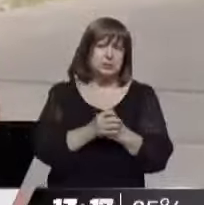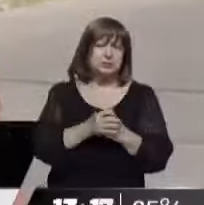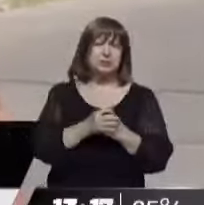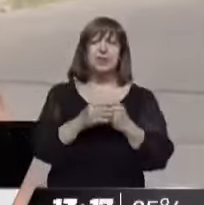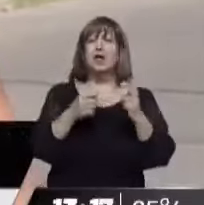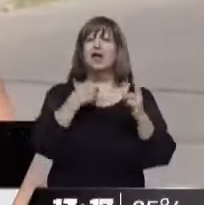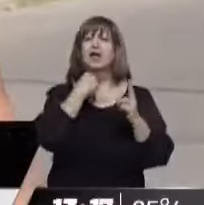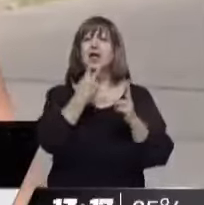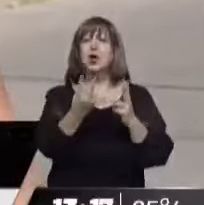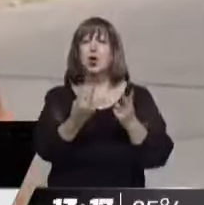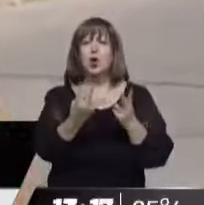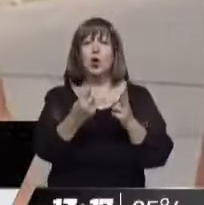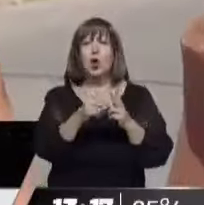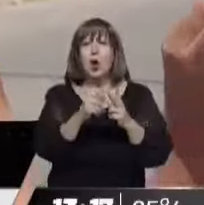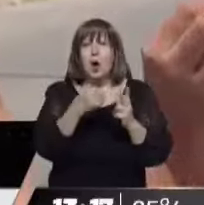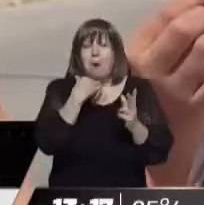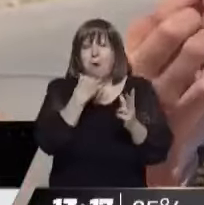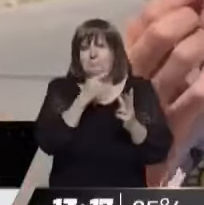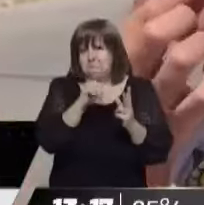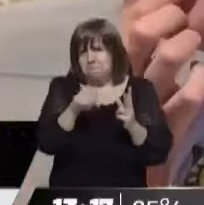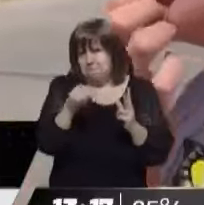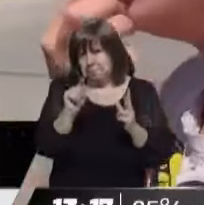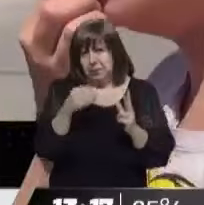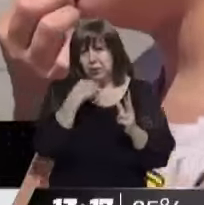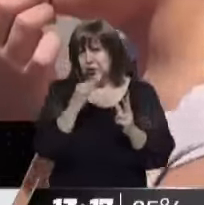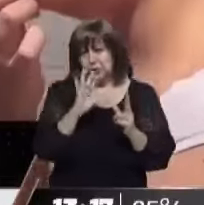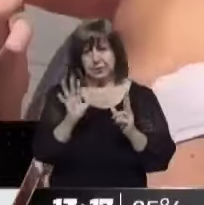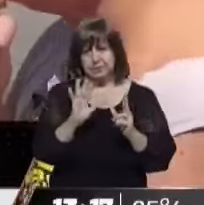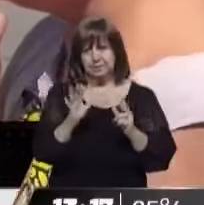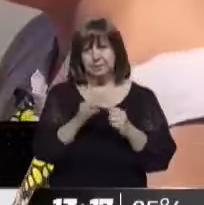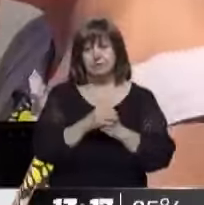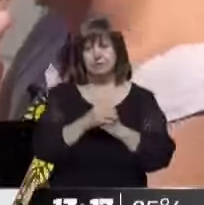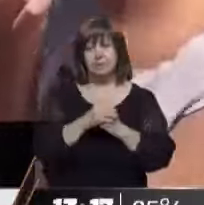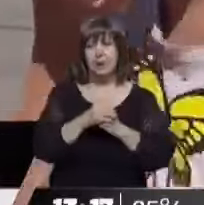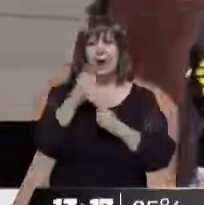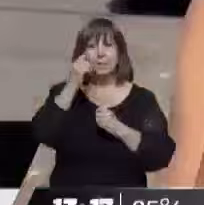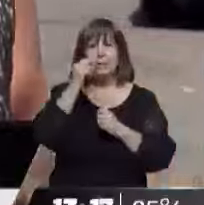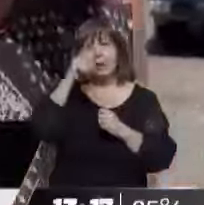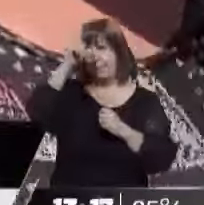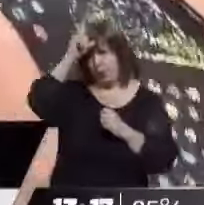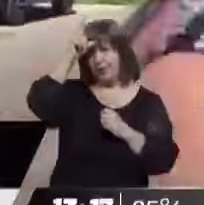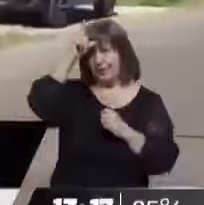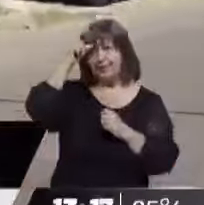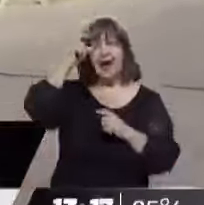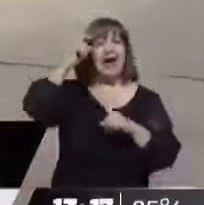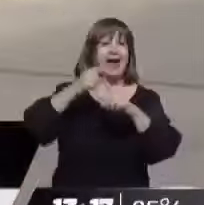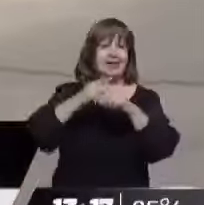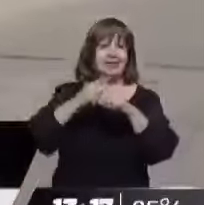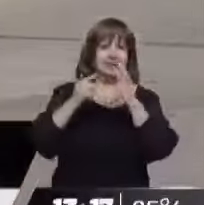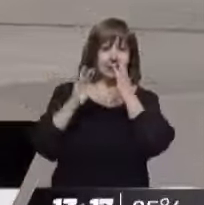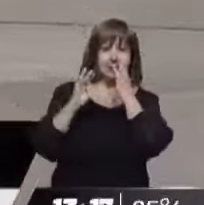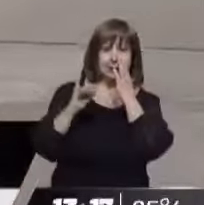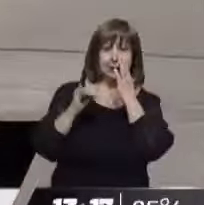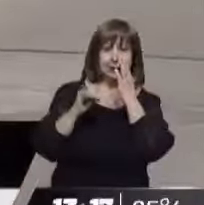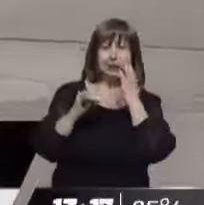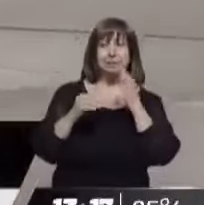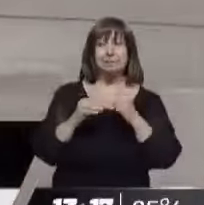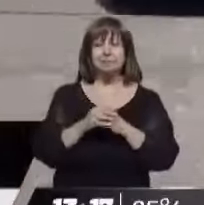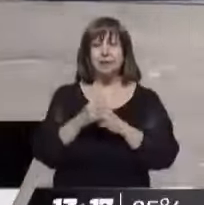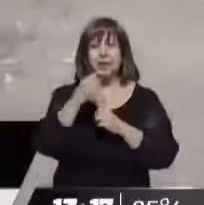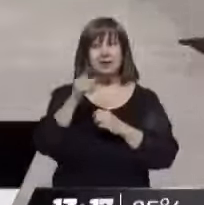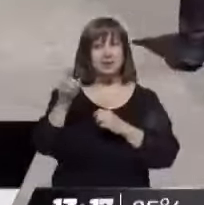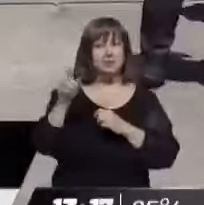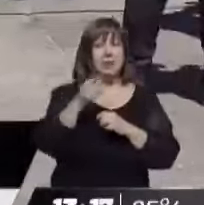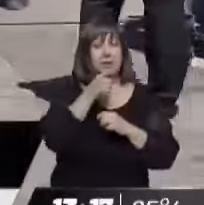¿Sabes qué hacía el hijo? No tengo idea. No tengo idea. Eso no sé. Gracias. Bueno, ahí una vecina nos dice que cree entonces